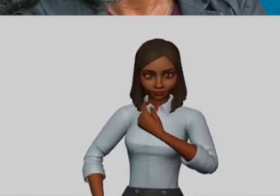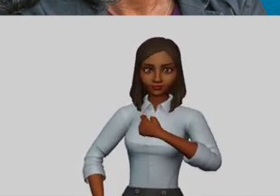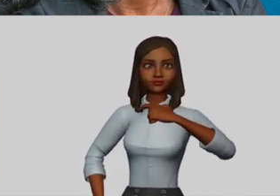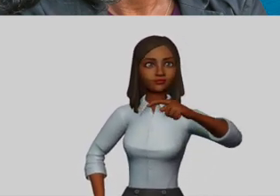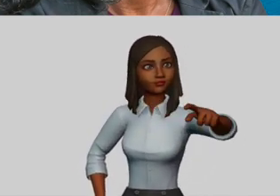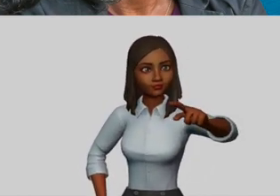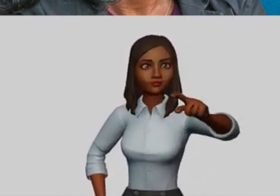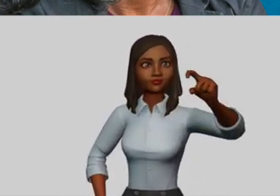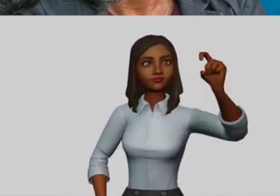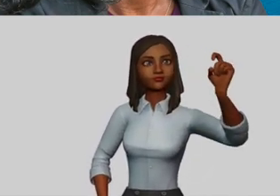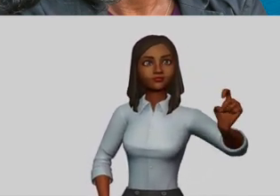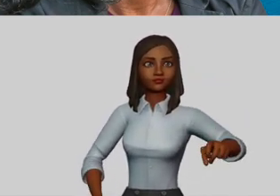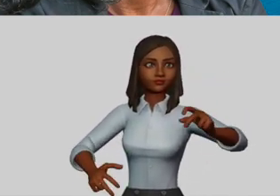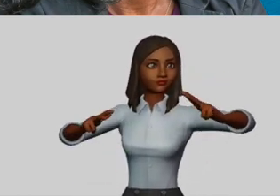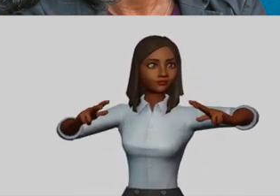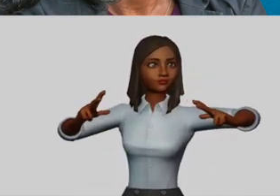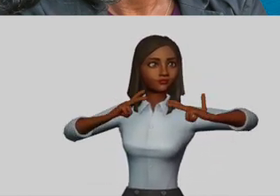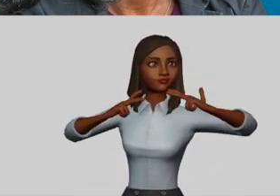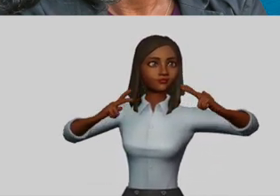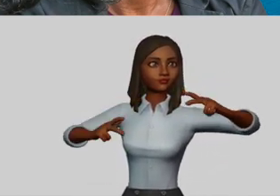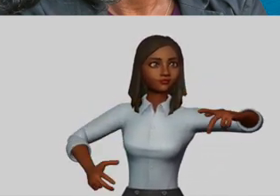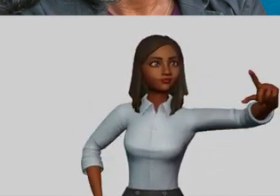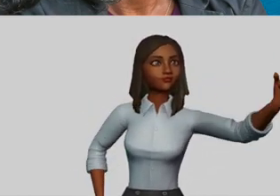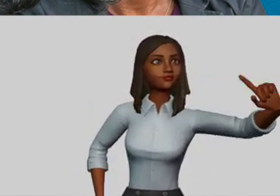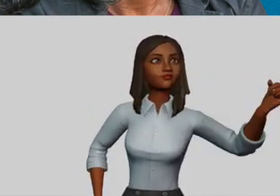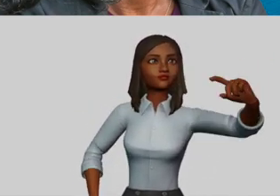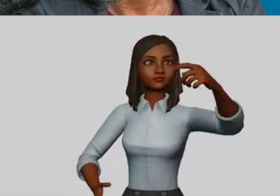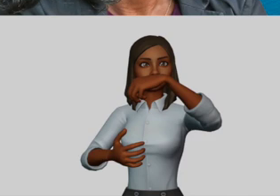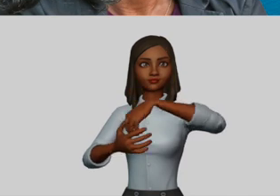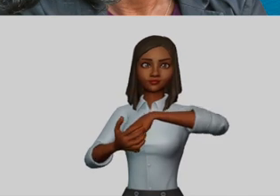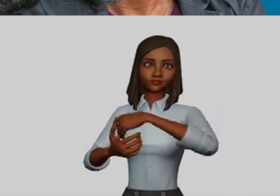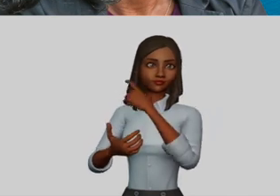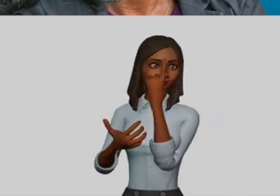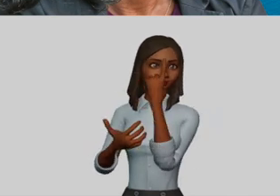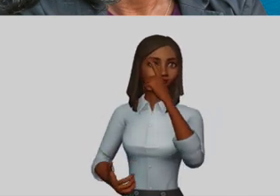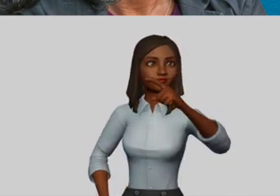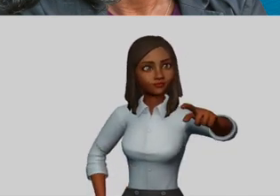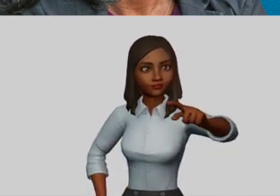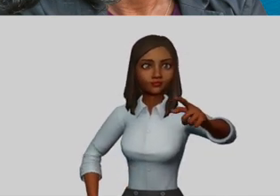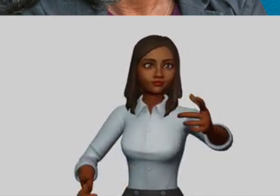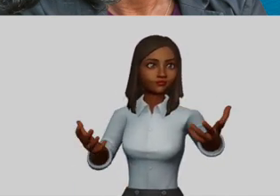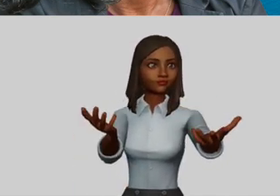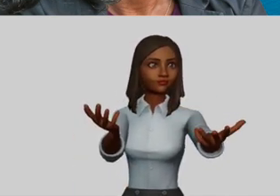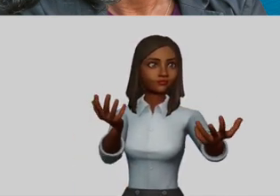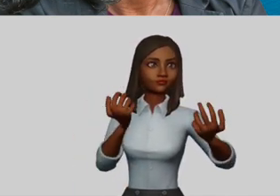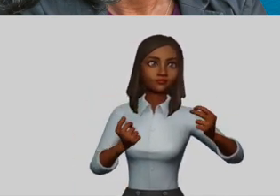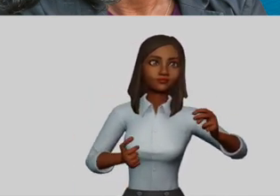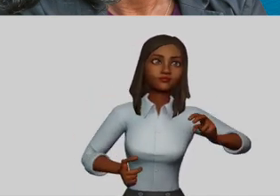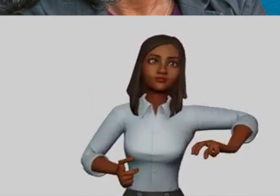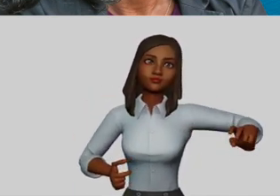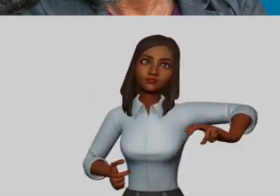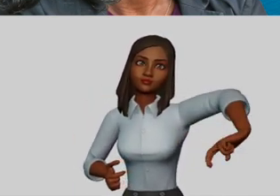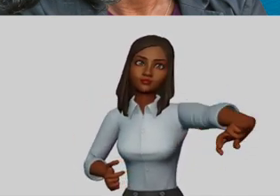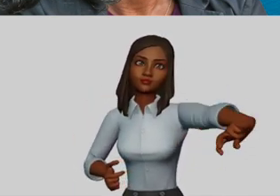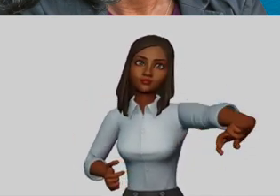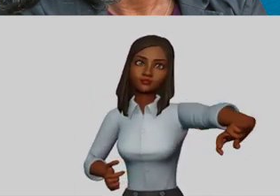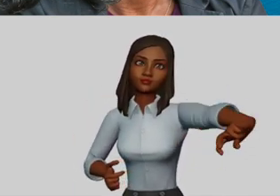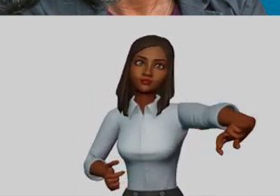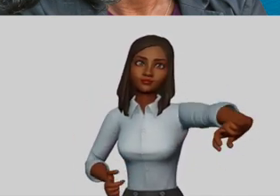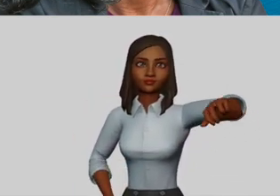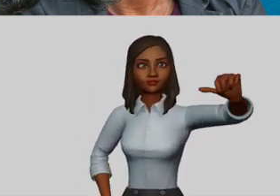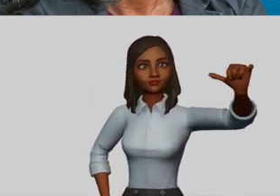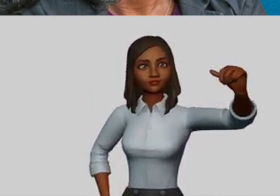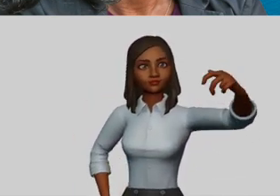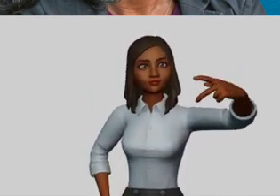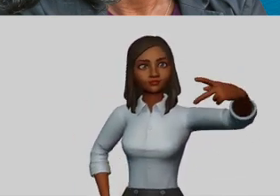que tú necesitabas unas vacaciones. ¿A dónde que tú quieres ir en República Dominicana? yo lo voy a decir, pues